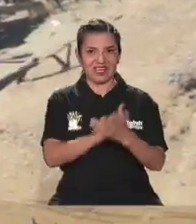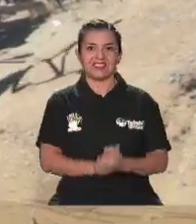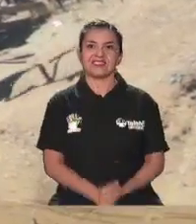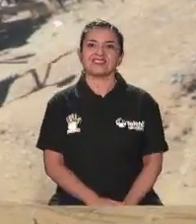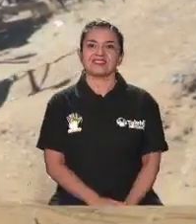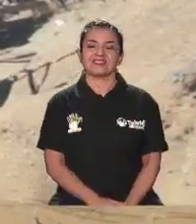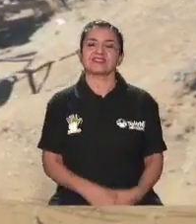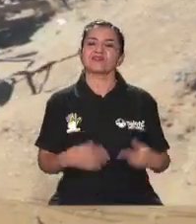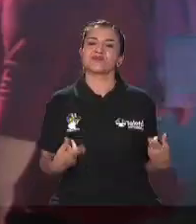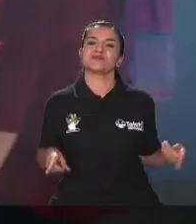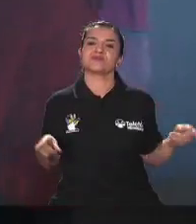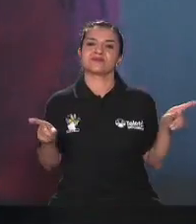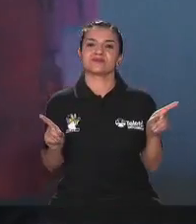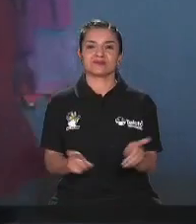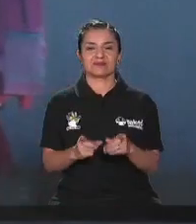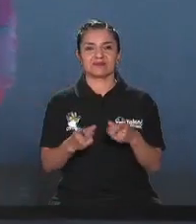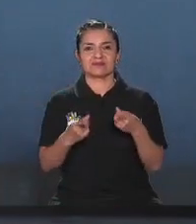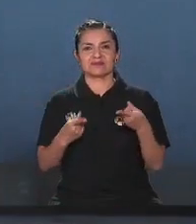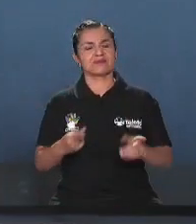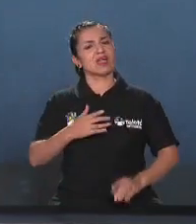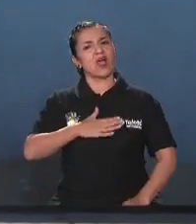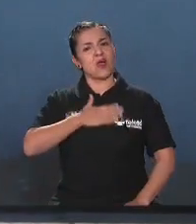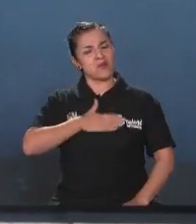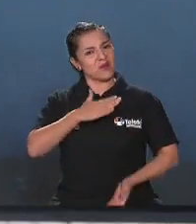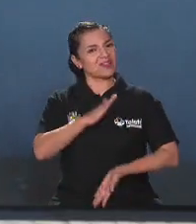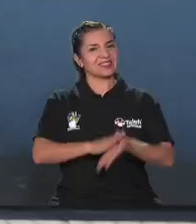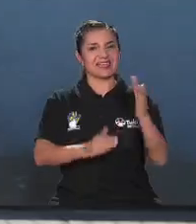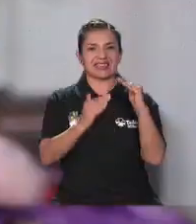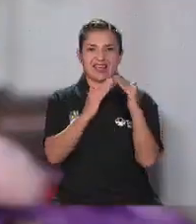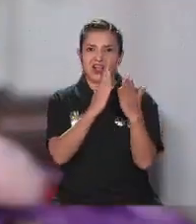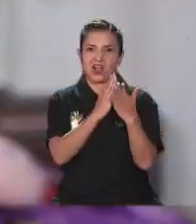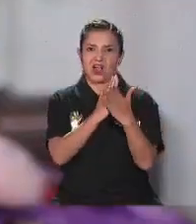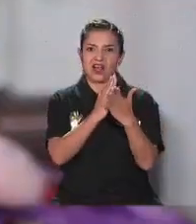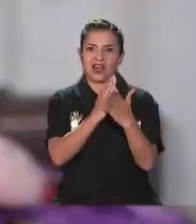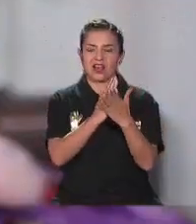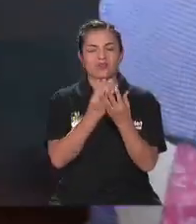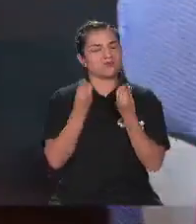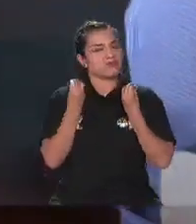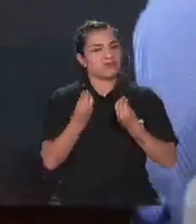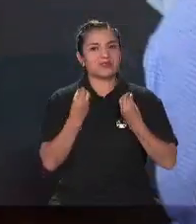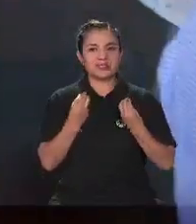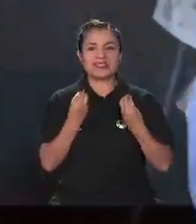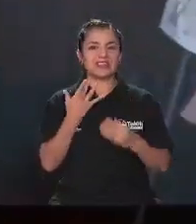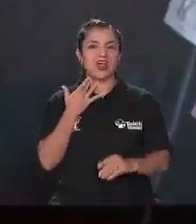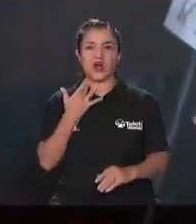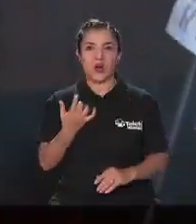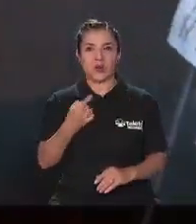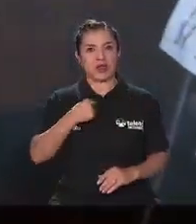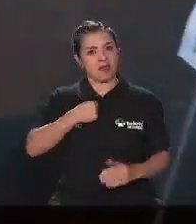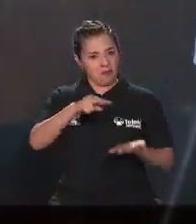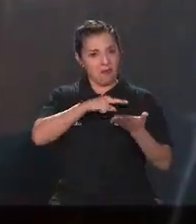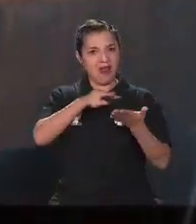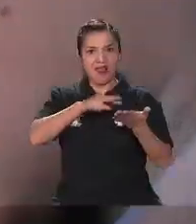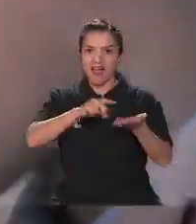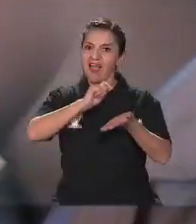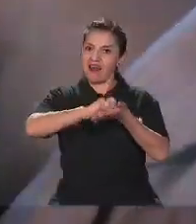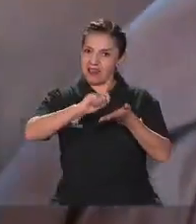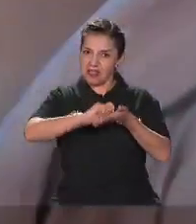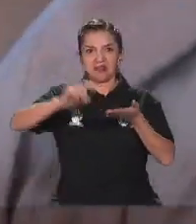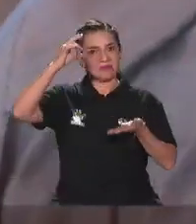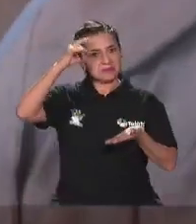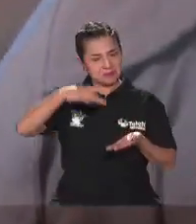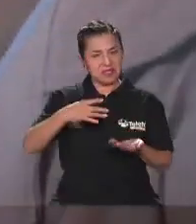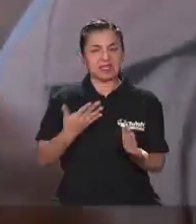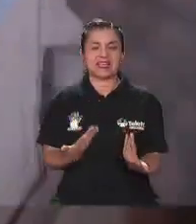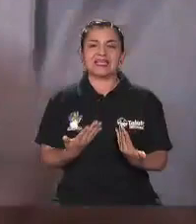Me gusta ir al colegio mucho. Porque ya sé leer, escribir,